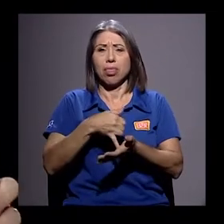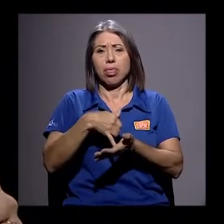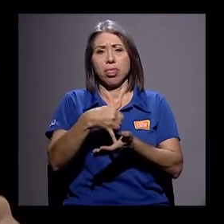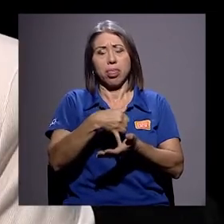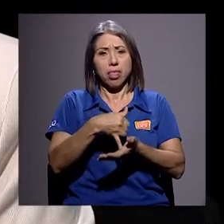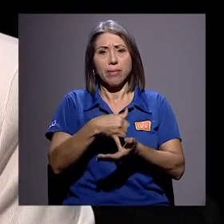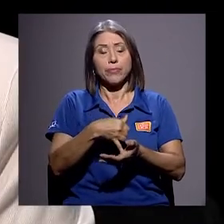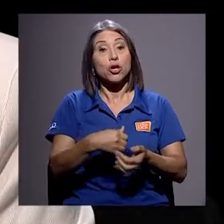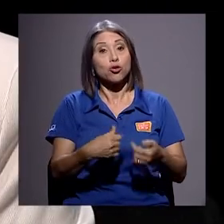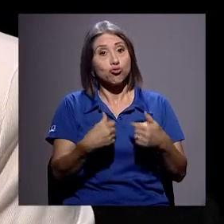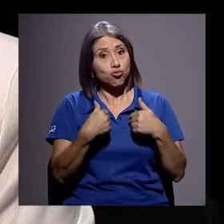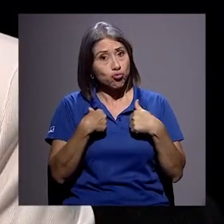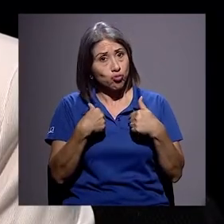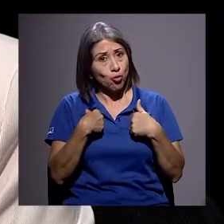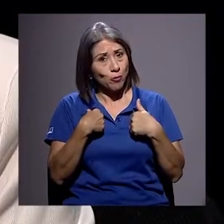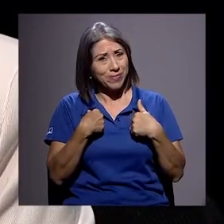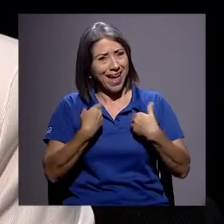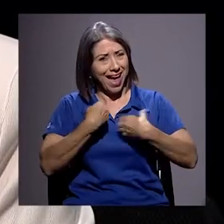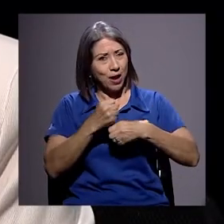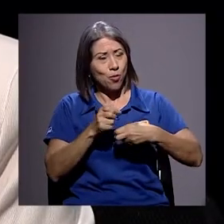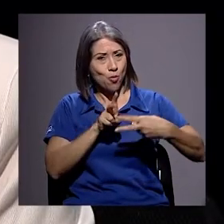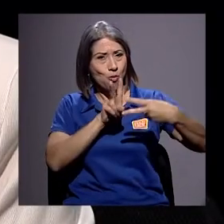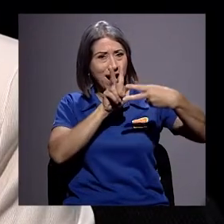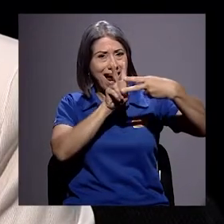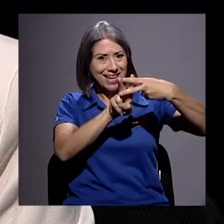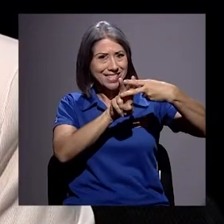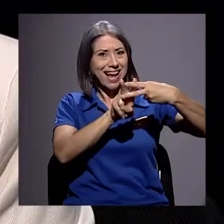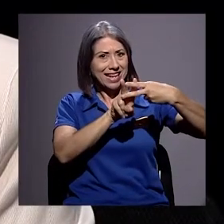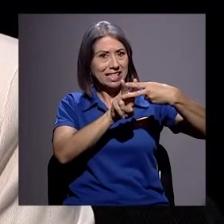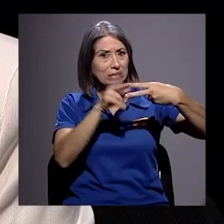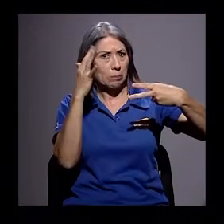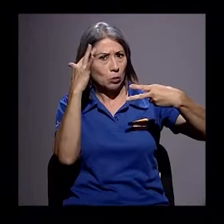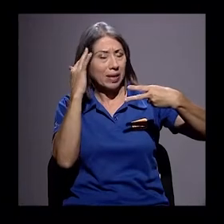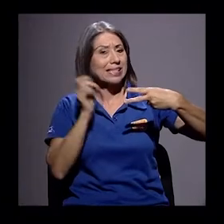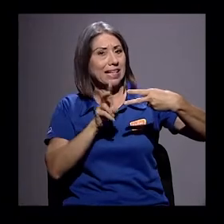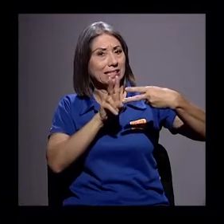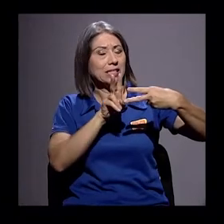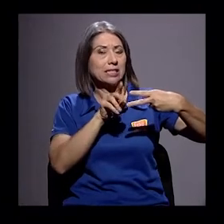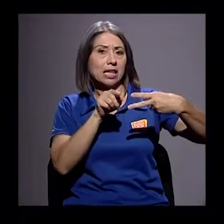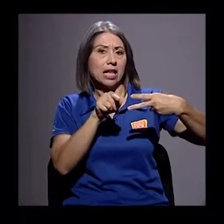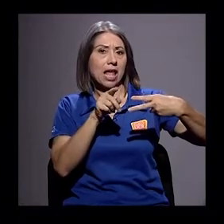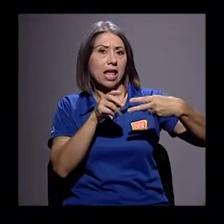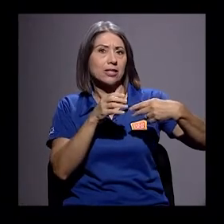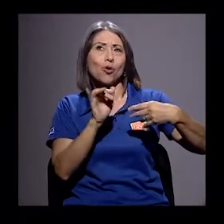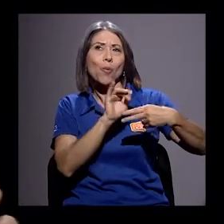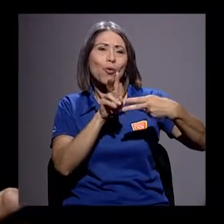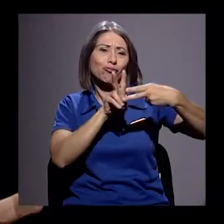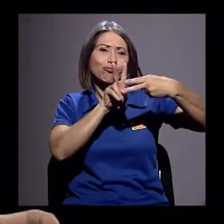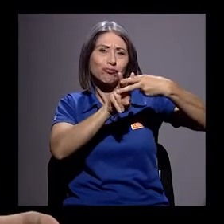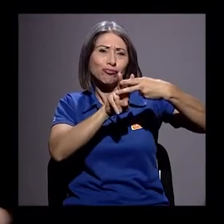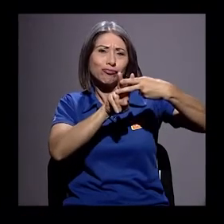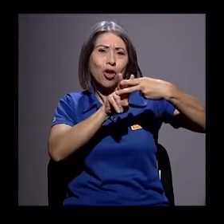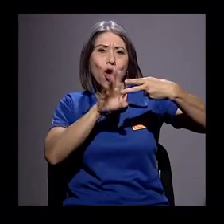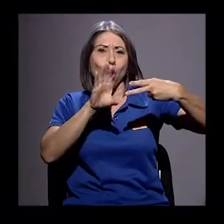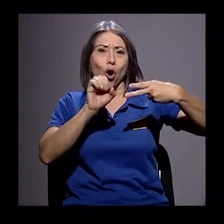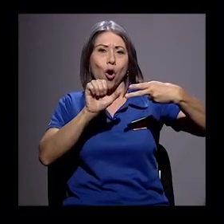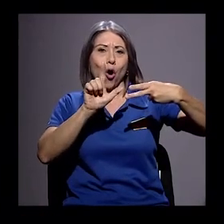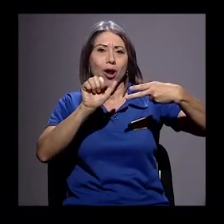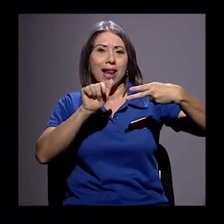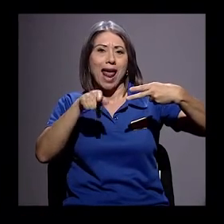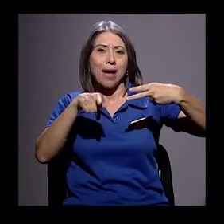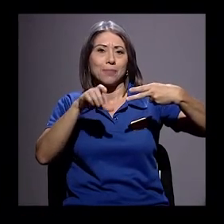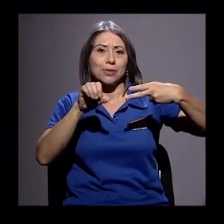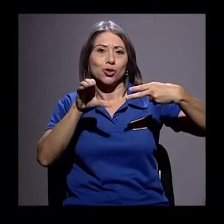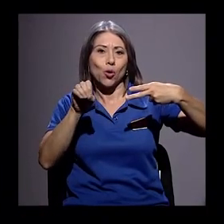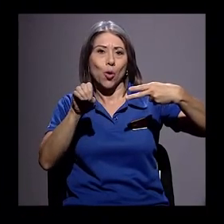deficitario yo lanzo un hashtag que puede ser más preocupante que es casi llamarle colapso hay